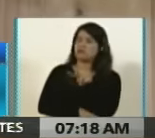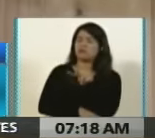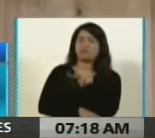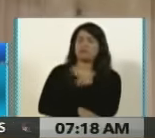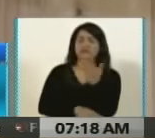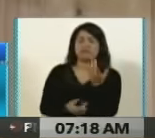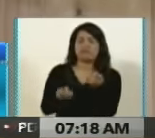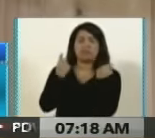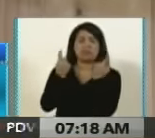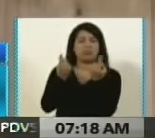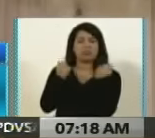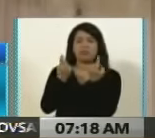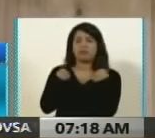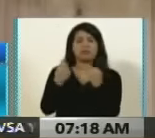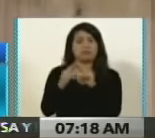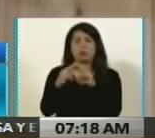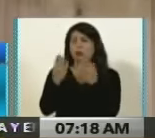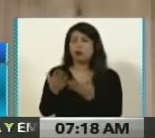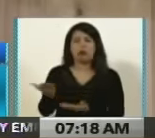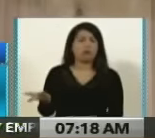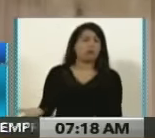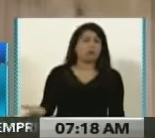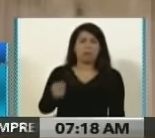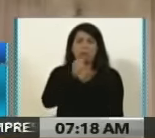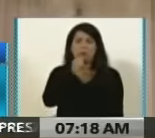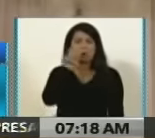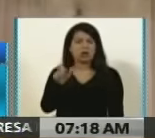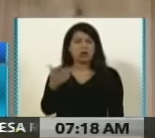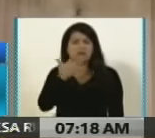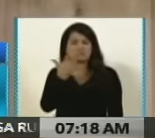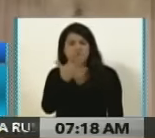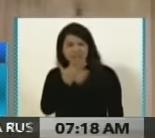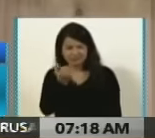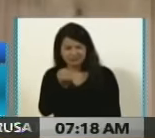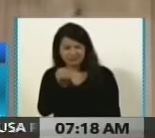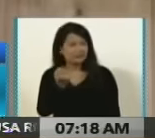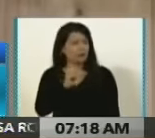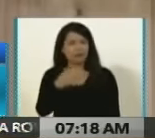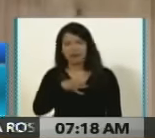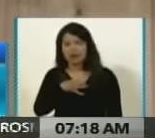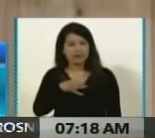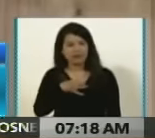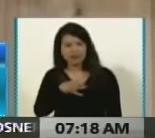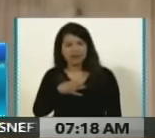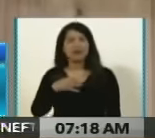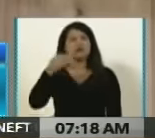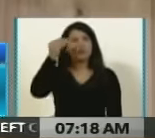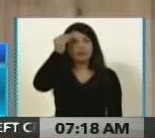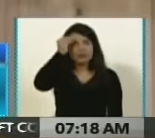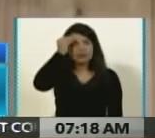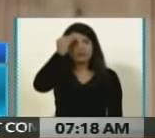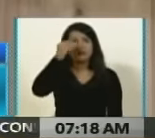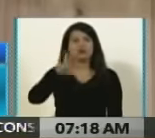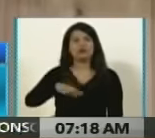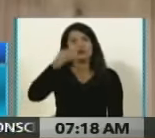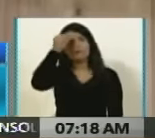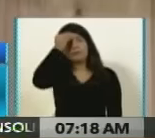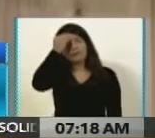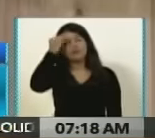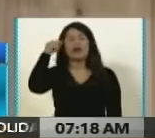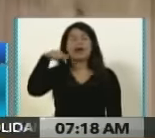lo conoció. Y no te olvides que hoy día el peso mediático es muy grande, ¿no?